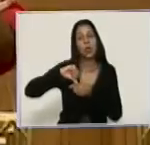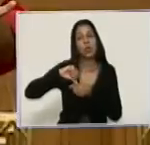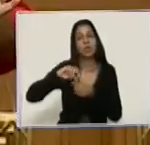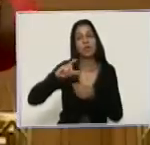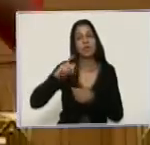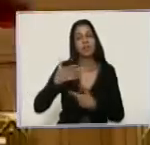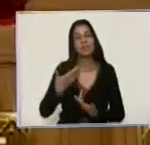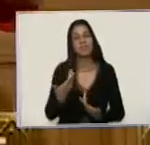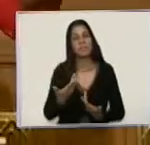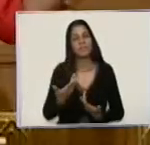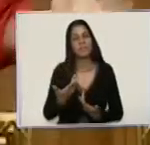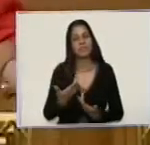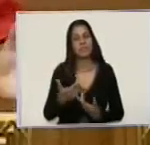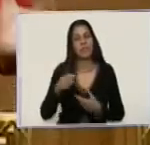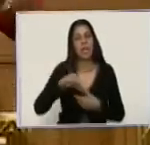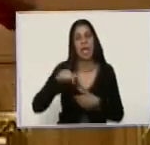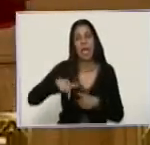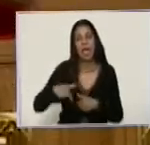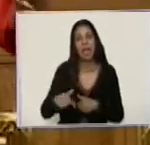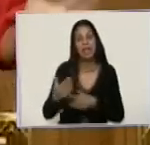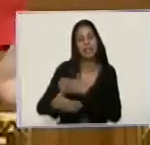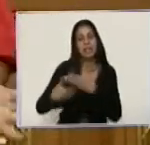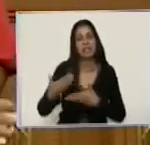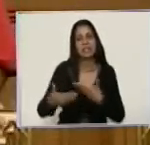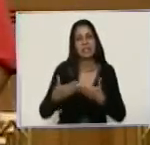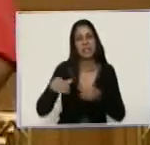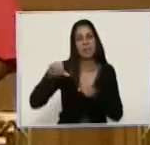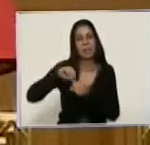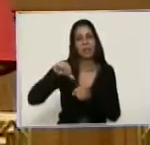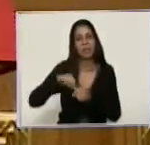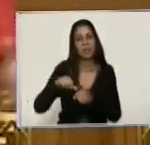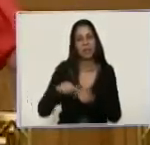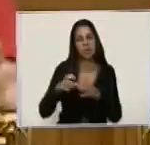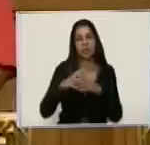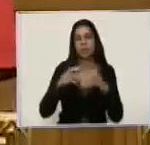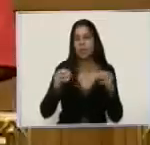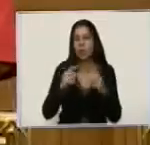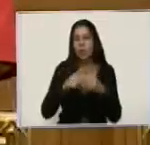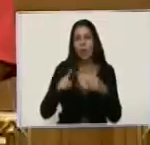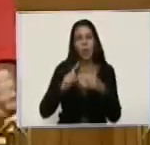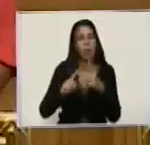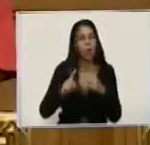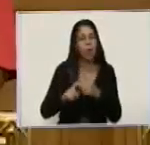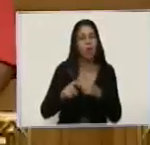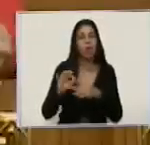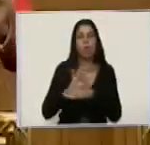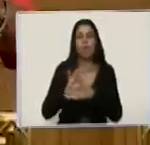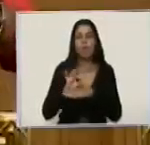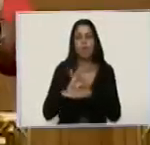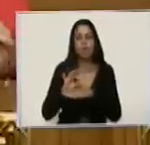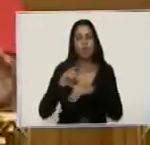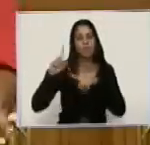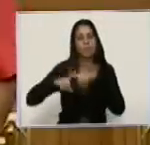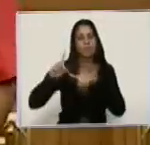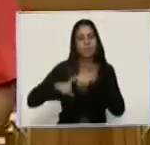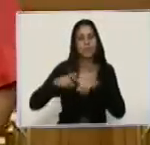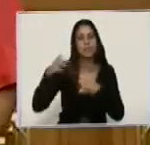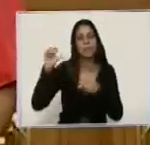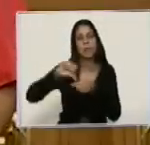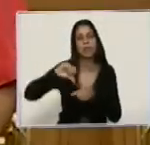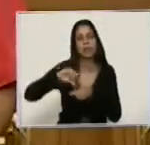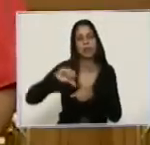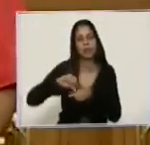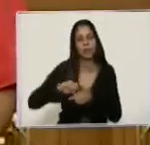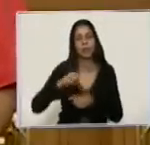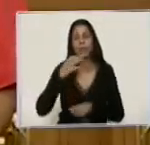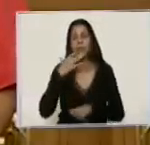o no, esta es la era del petróleo, la total era del petróleo. Todo depende del petróleo.